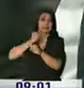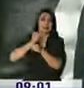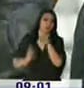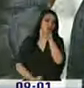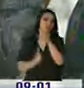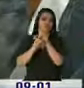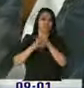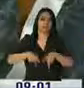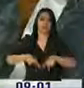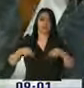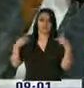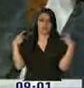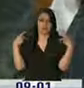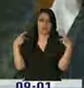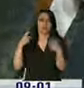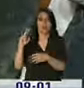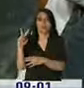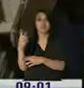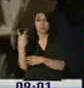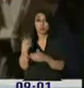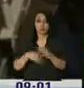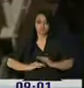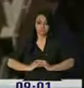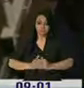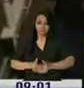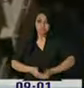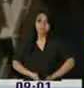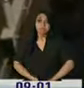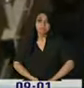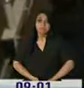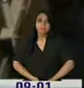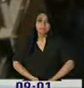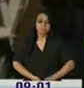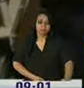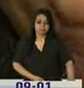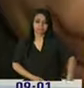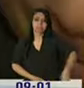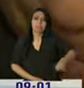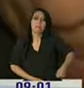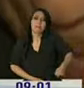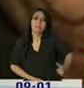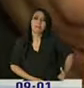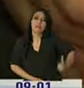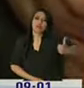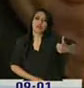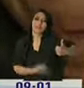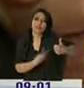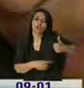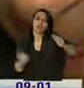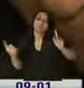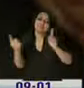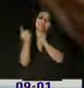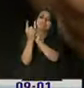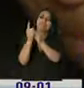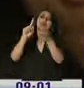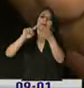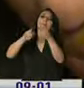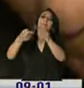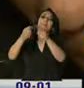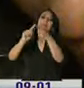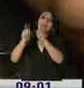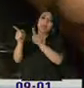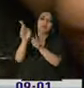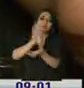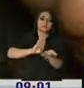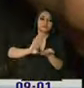estaba embarazada de su segundo hijo y tenía al mayor de la mano. Se encontró con una amiga de la infancia en una vereda en el barrio de